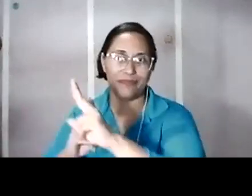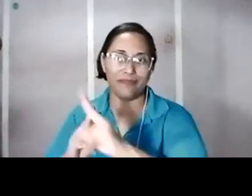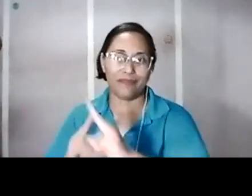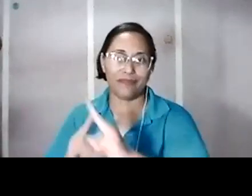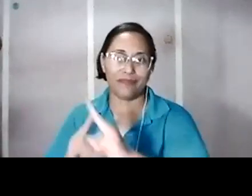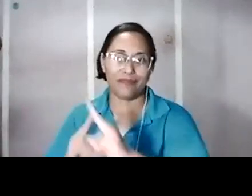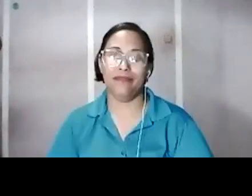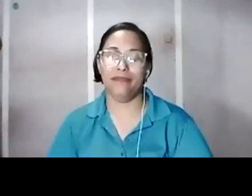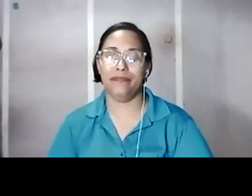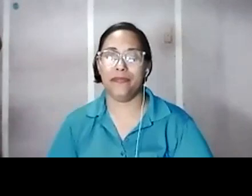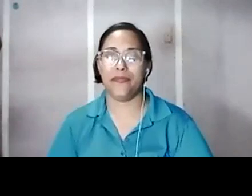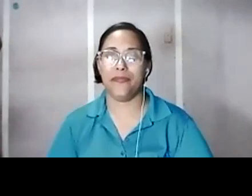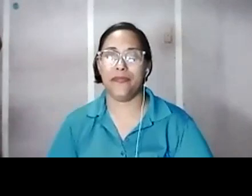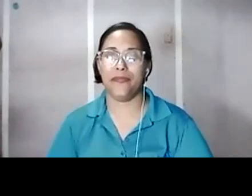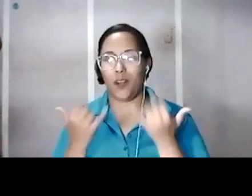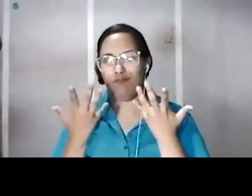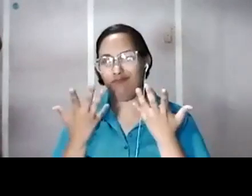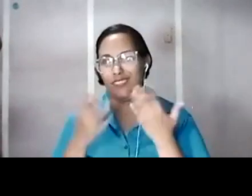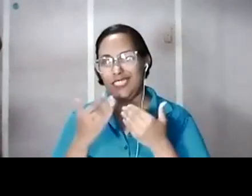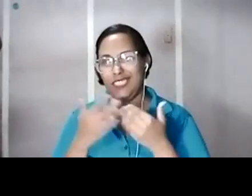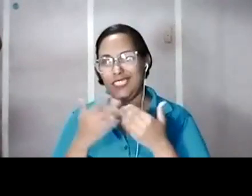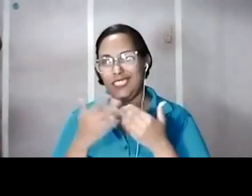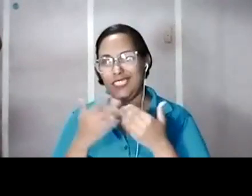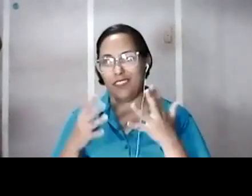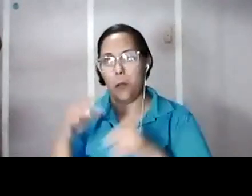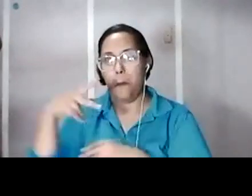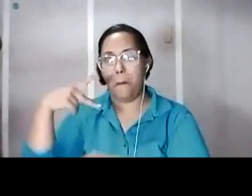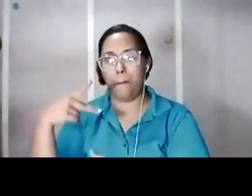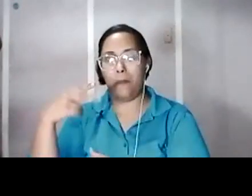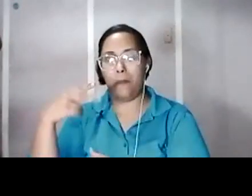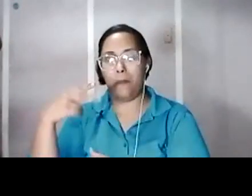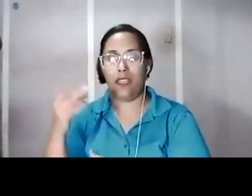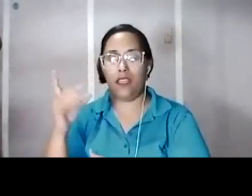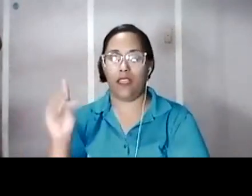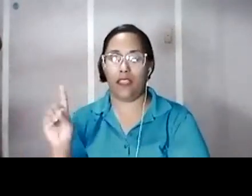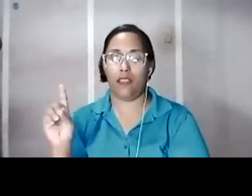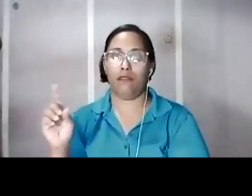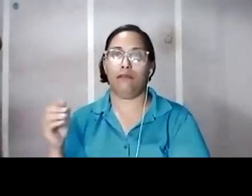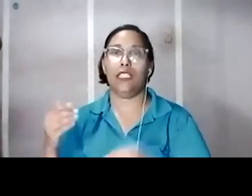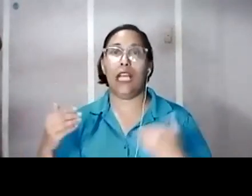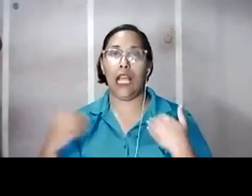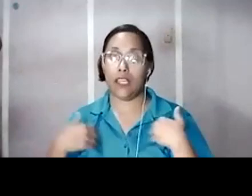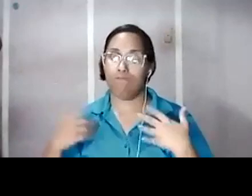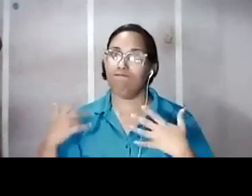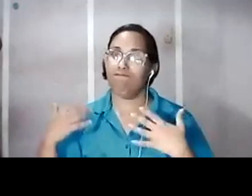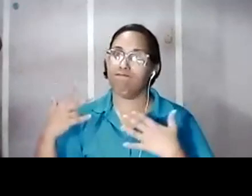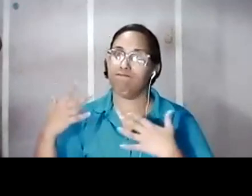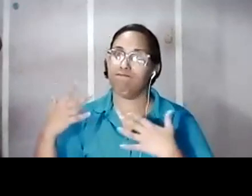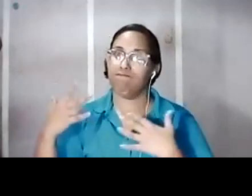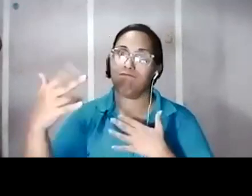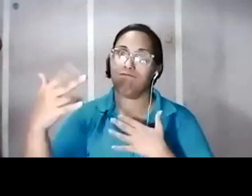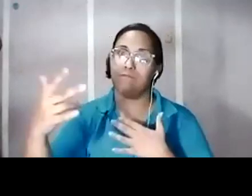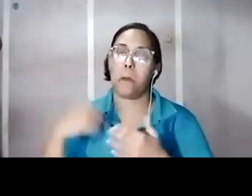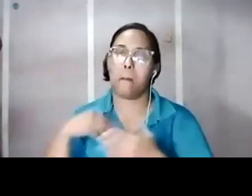Y ahora está terminando ya su doctorado y tiene mucho que hacer. Y es mi